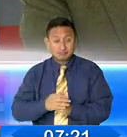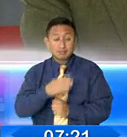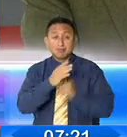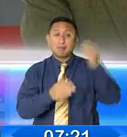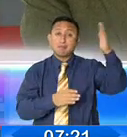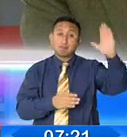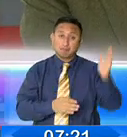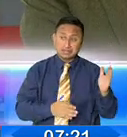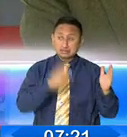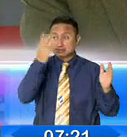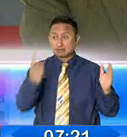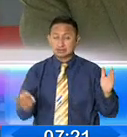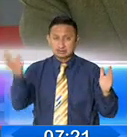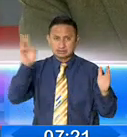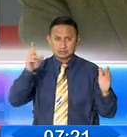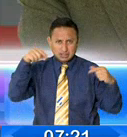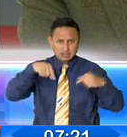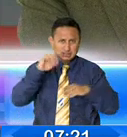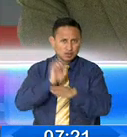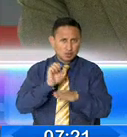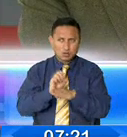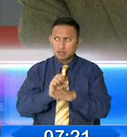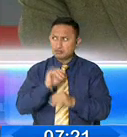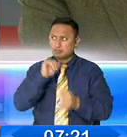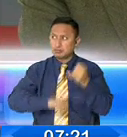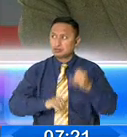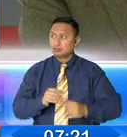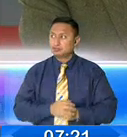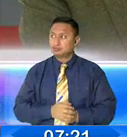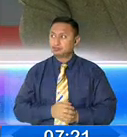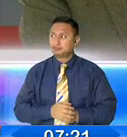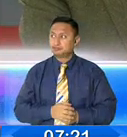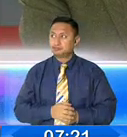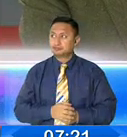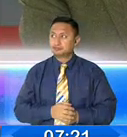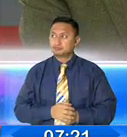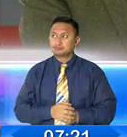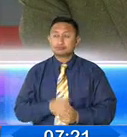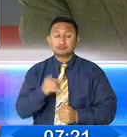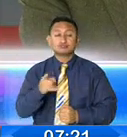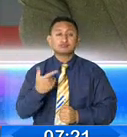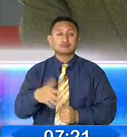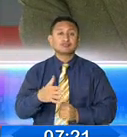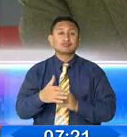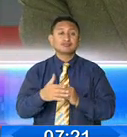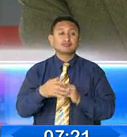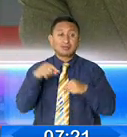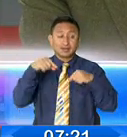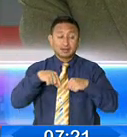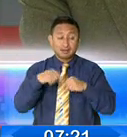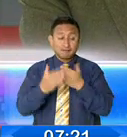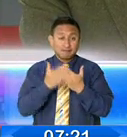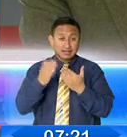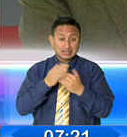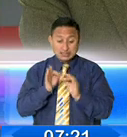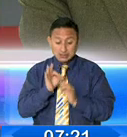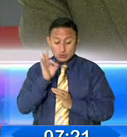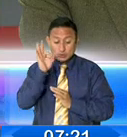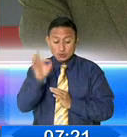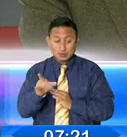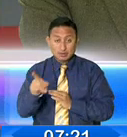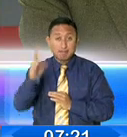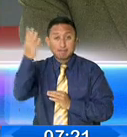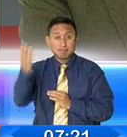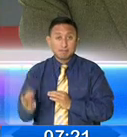la inglesa? Bueno, han mejorado su capacidad de contagiar. La variante británica